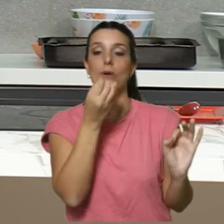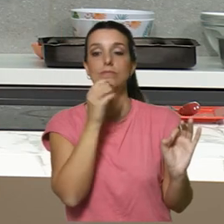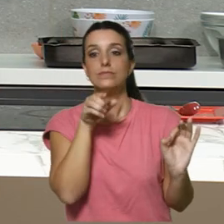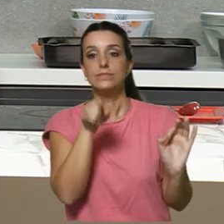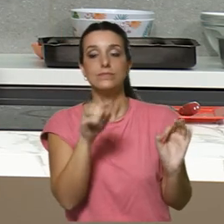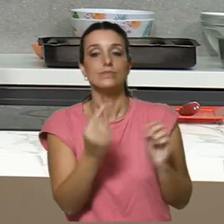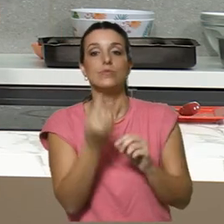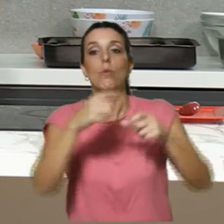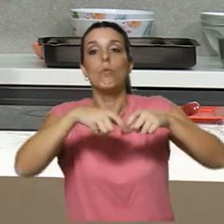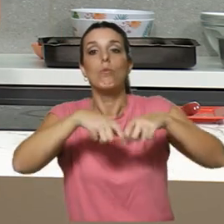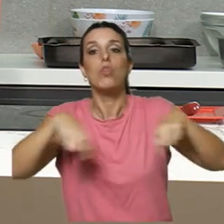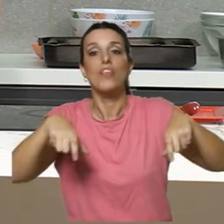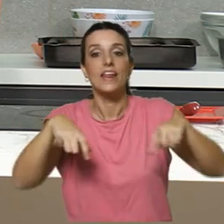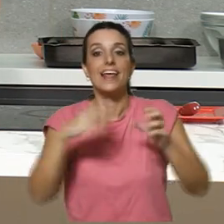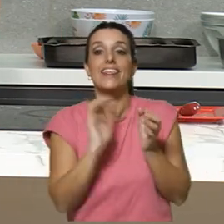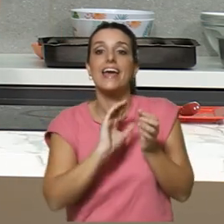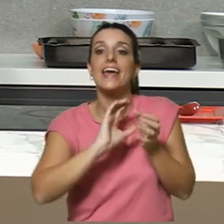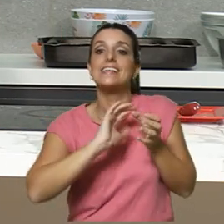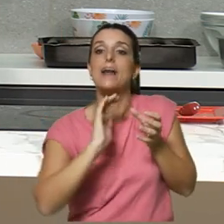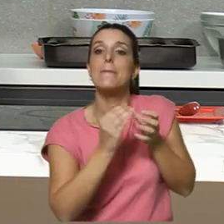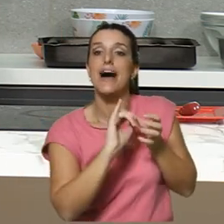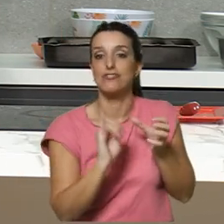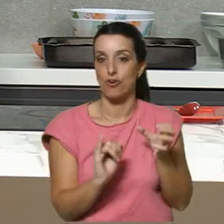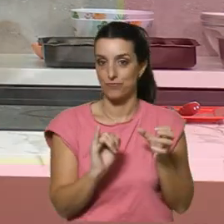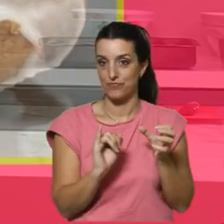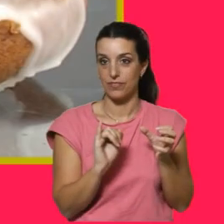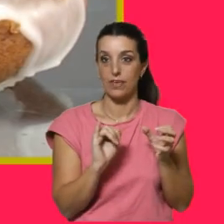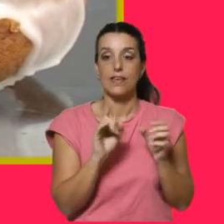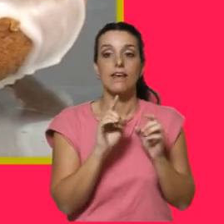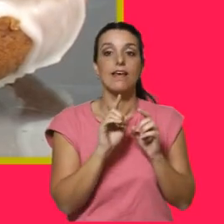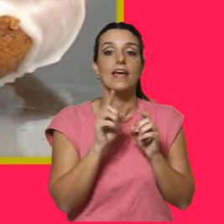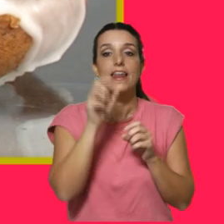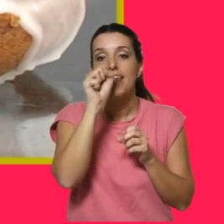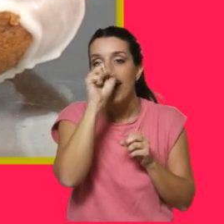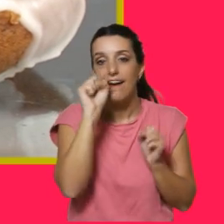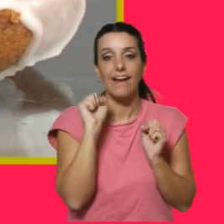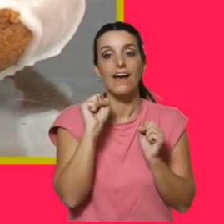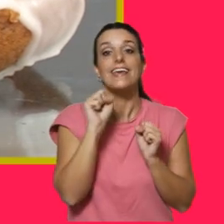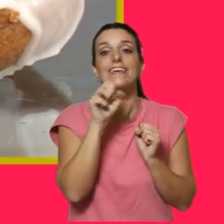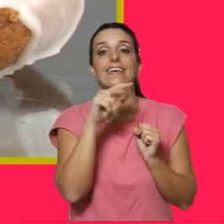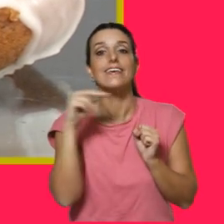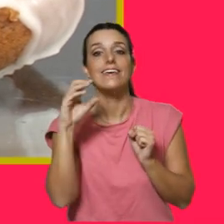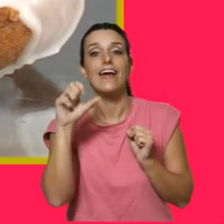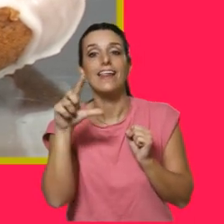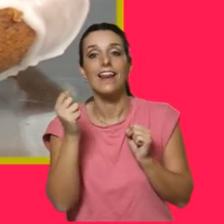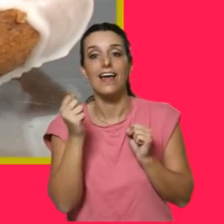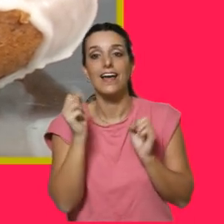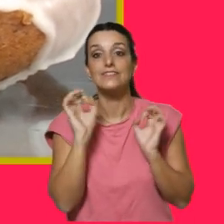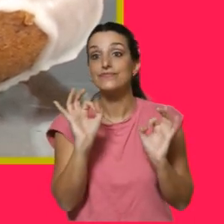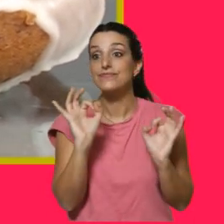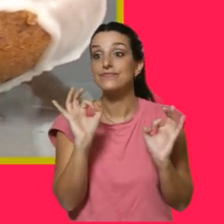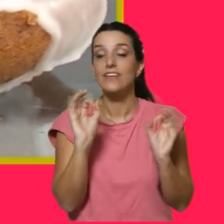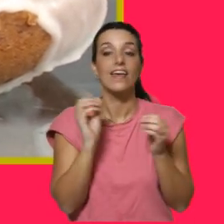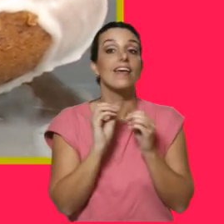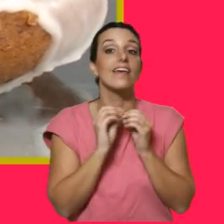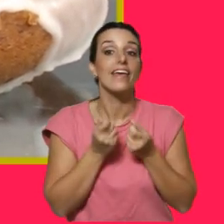Ese es un budín de zapallo. Tiene un poquito de naranja y canela. Ajá. ¿Qué